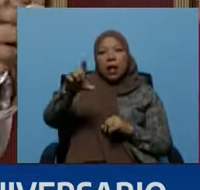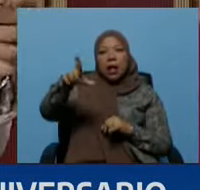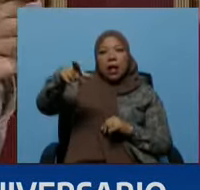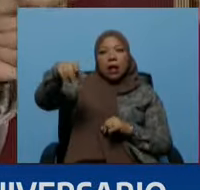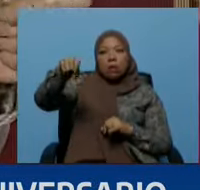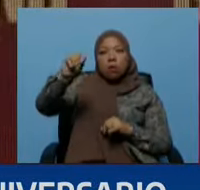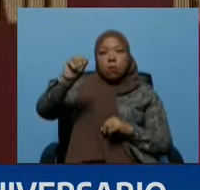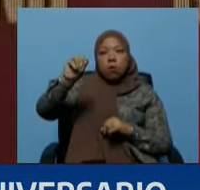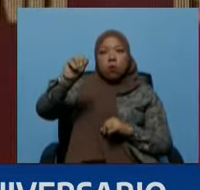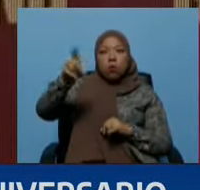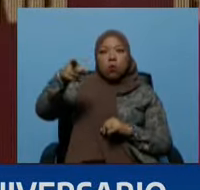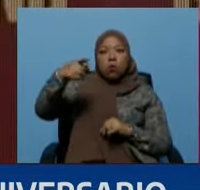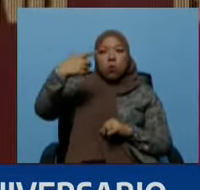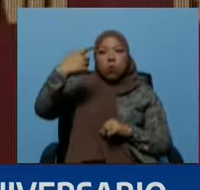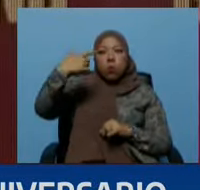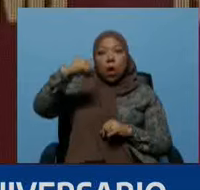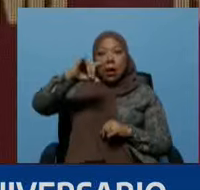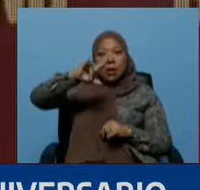Miren su perfil